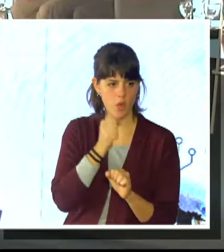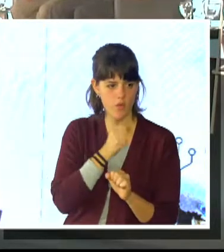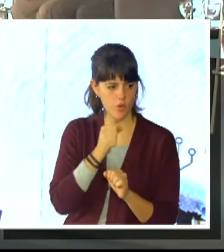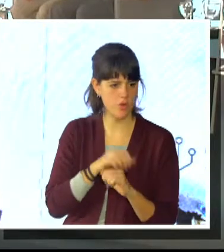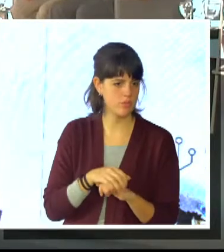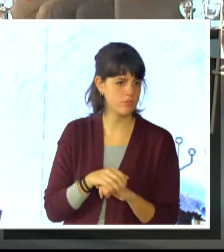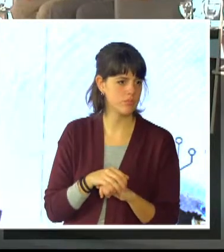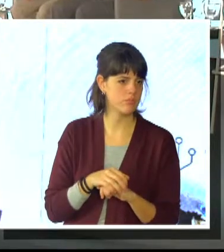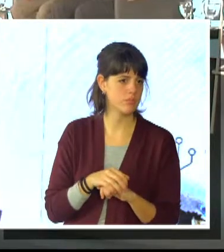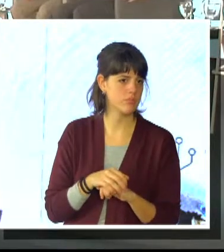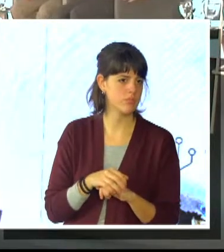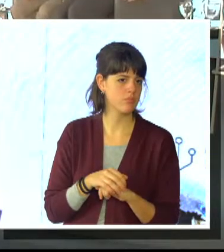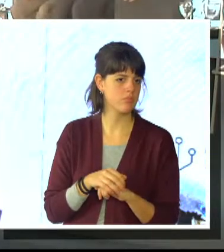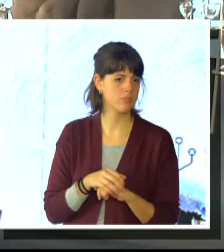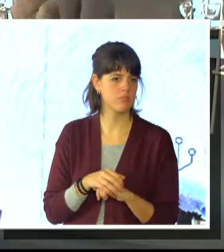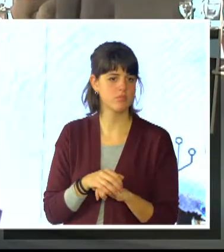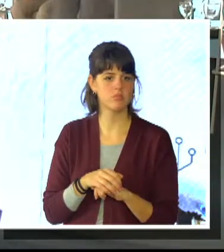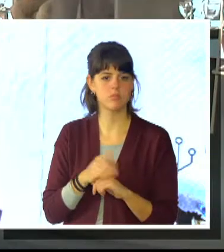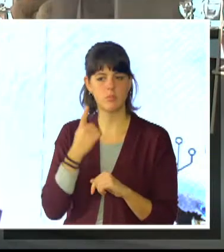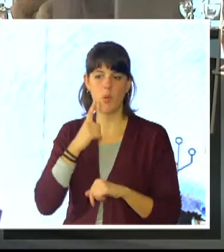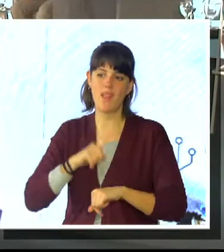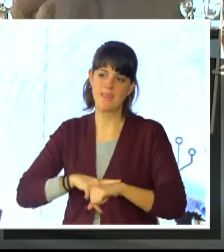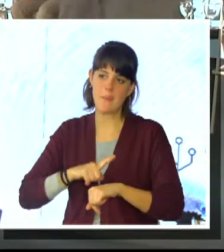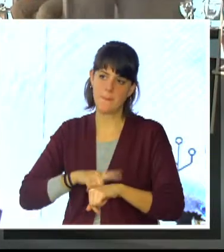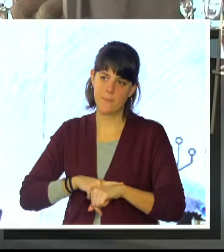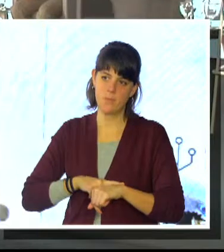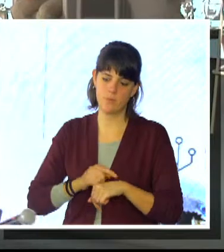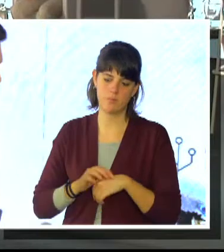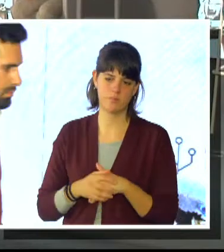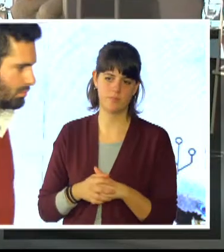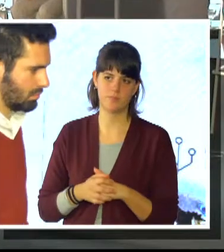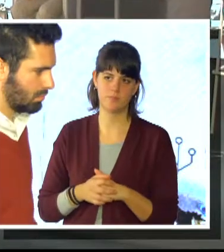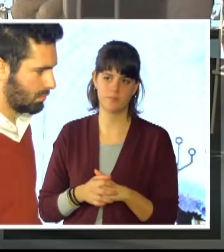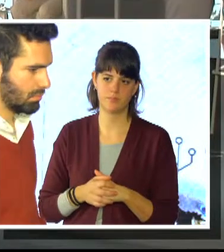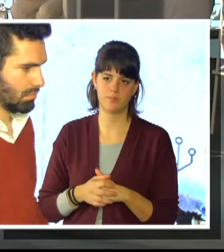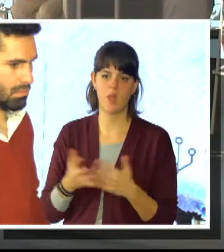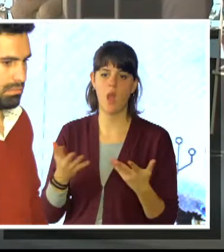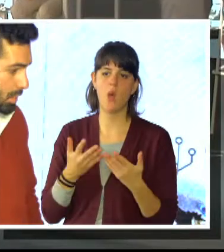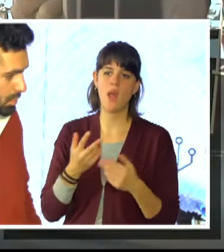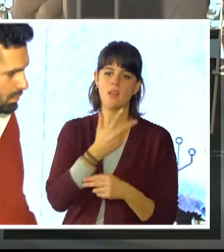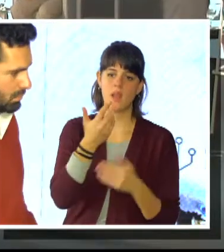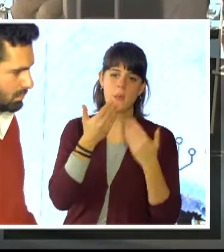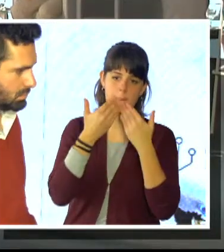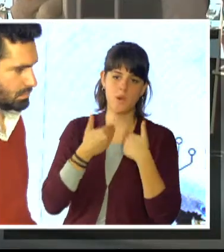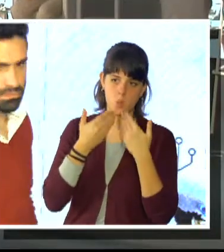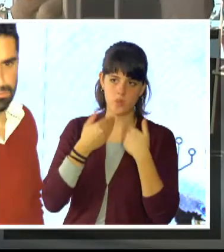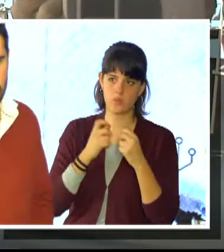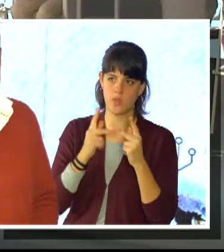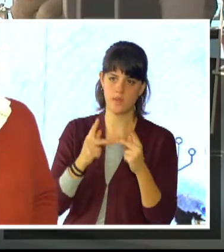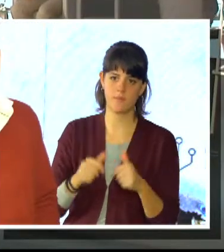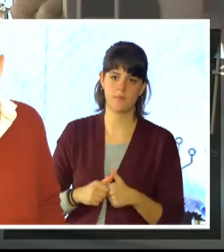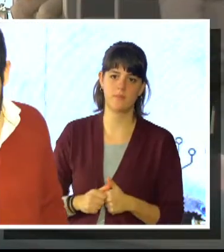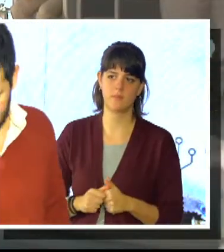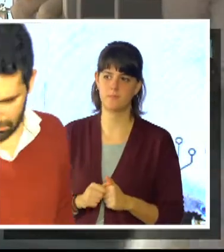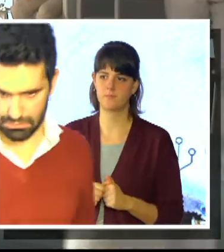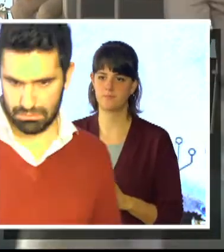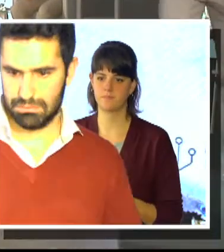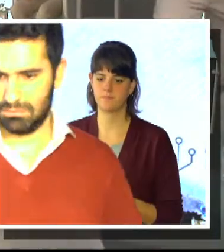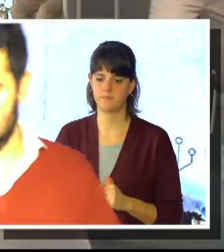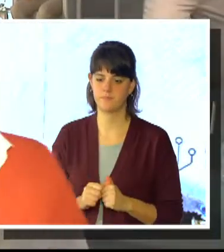con la otra forma de hacerlo, que demoraba prácticamente 3-4 días, es un avance. Bueno, ahora lo dejo en manos de Juan Pablo.